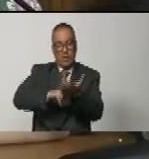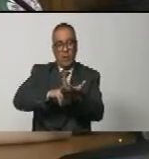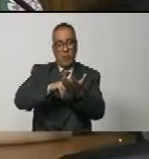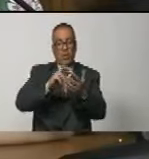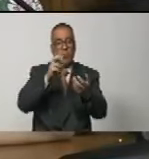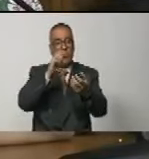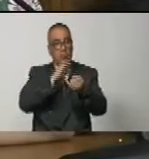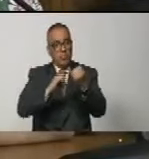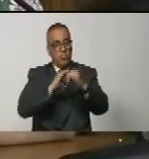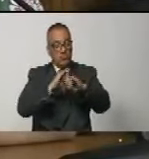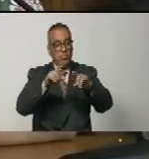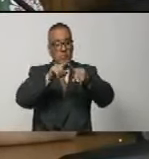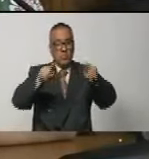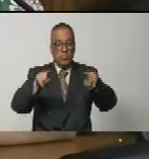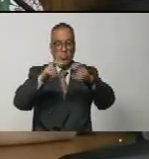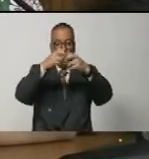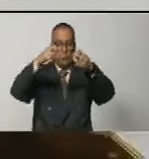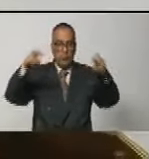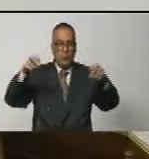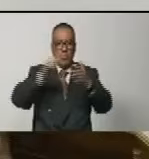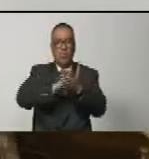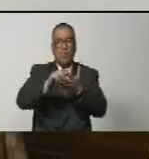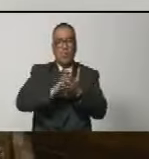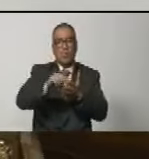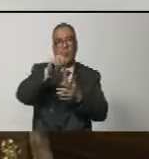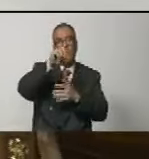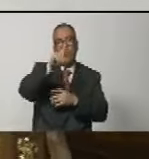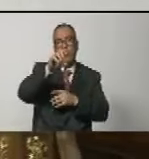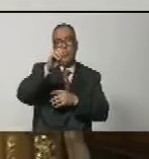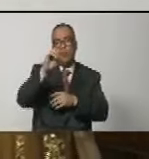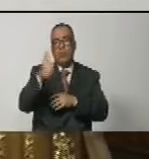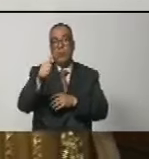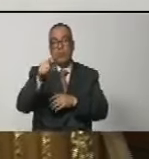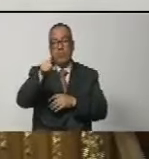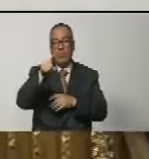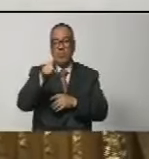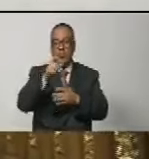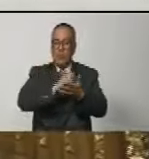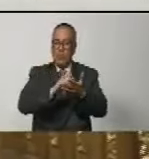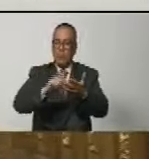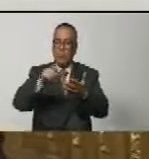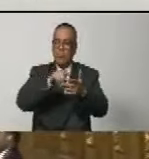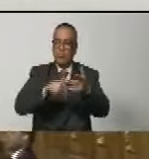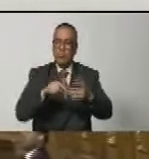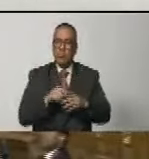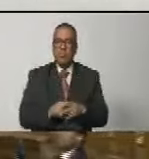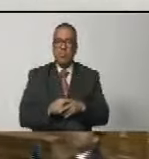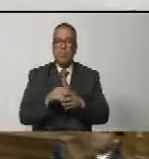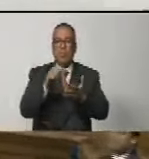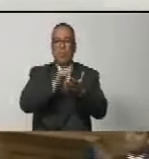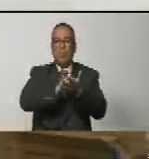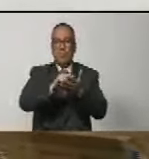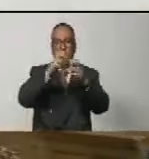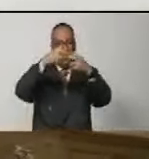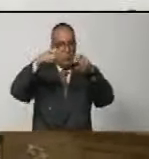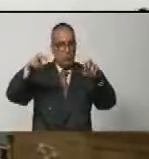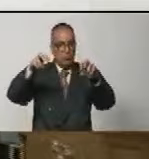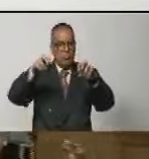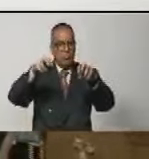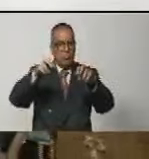sin modificación la denominación del epígrafe del artículo 110, el cual queda redactado en los siguientes términos.